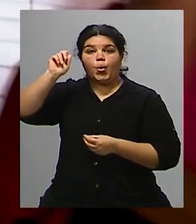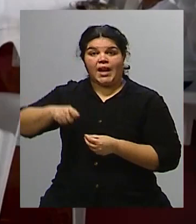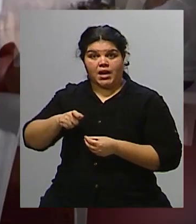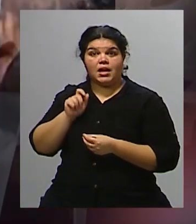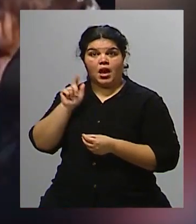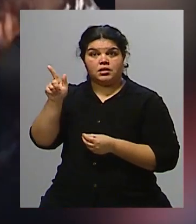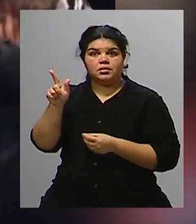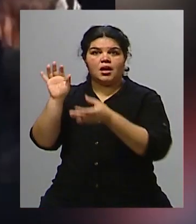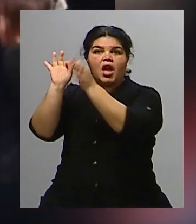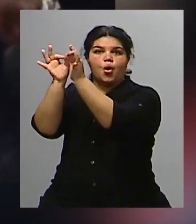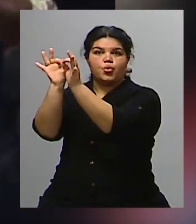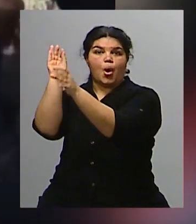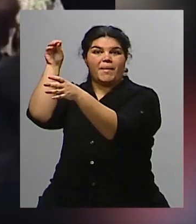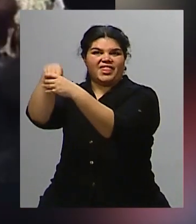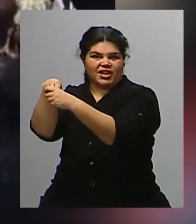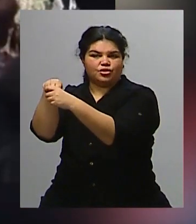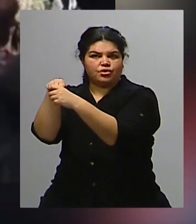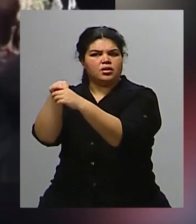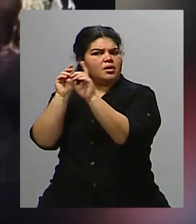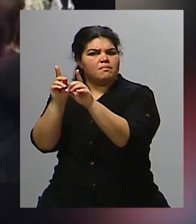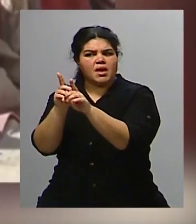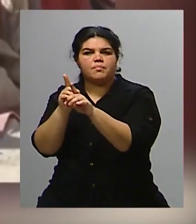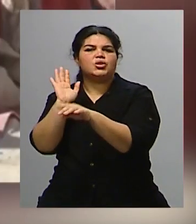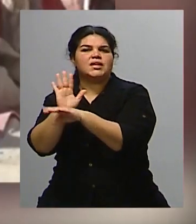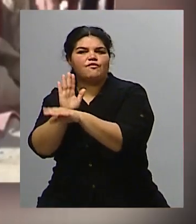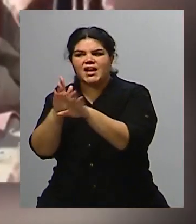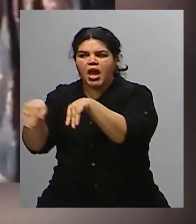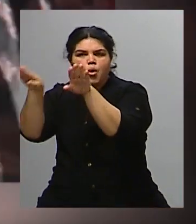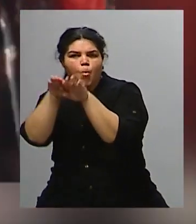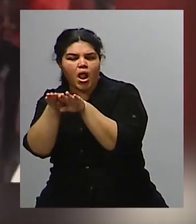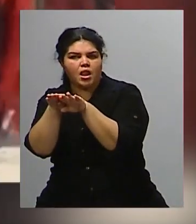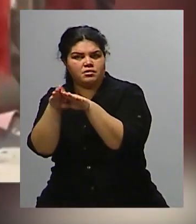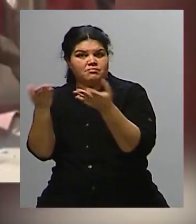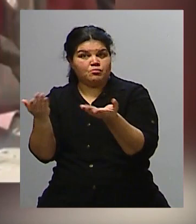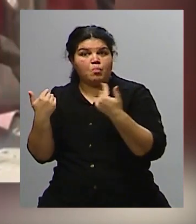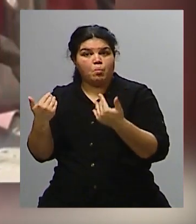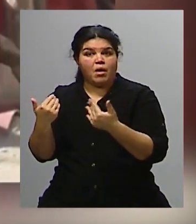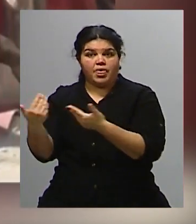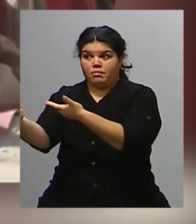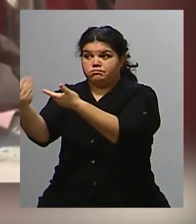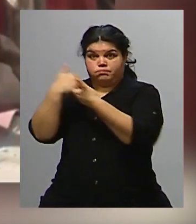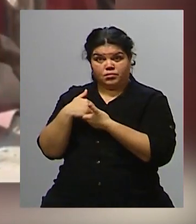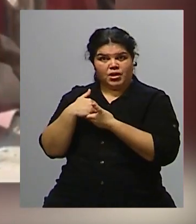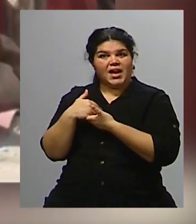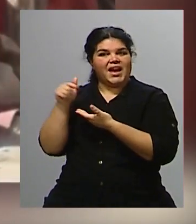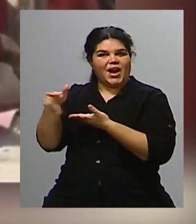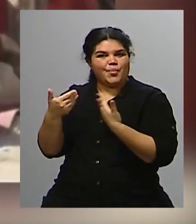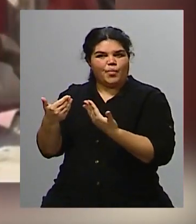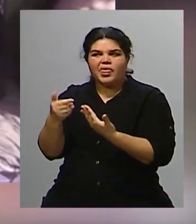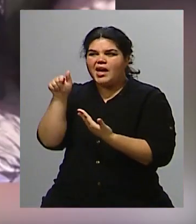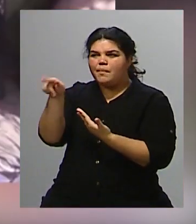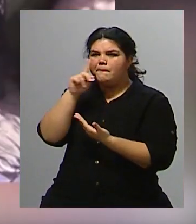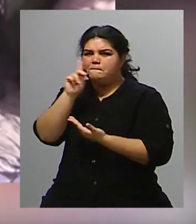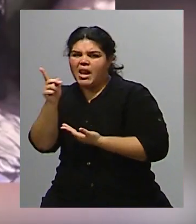civilización europea, que son como nosotros, que son iguales, que traen nuestros valores judio-cristianos, digamos, o sea, que son nosotros y que no es un extraño peligroso que